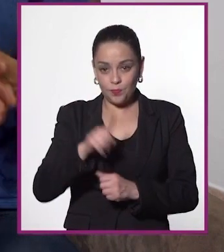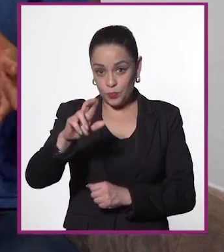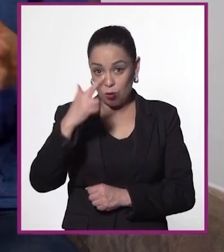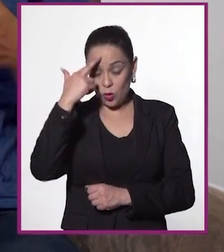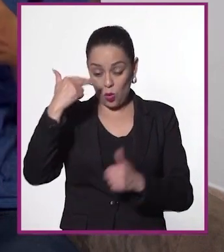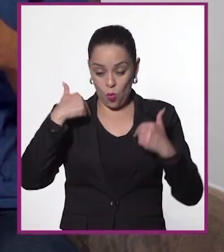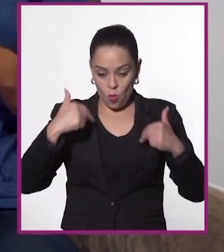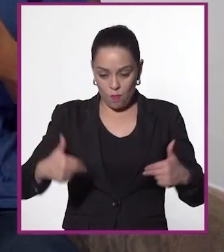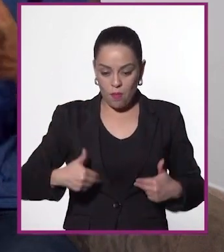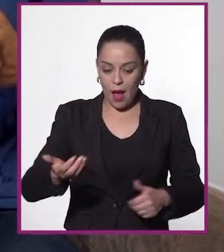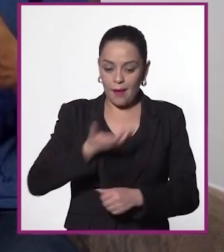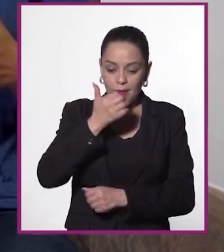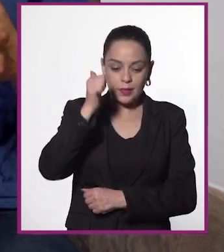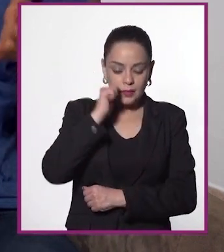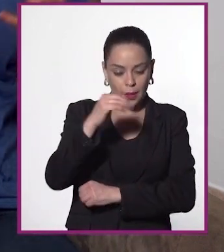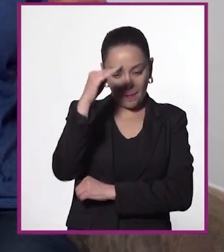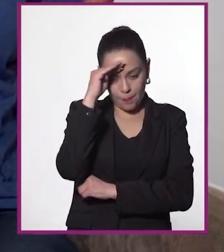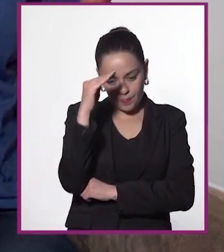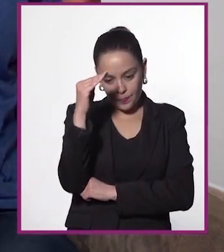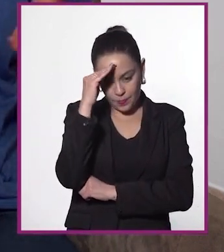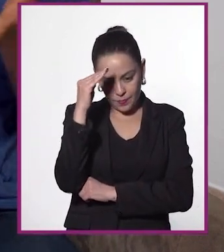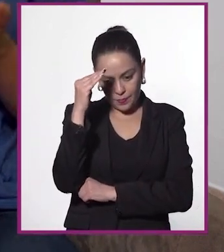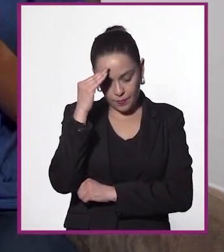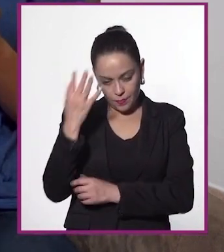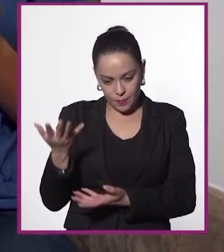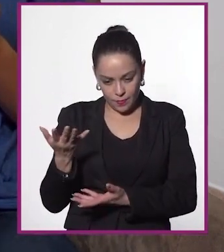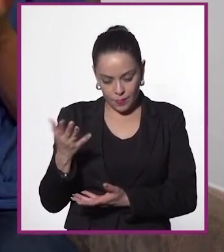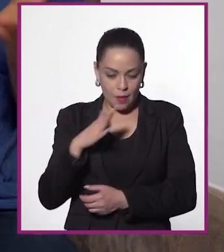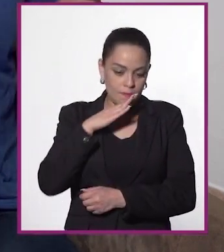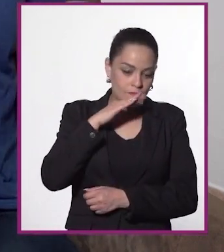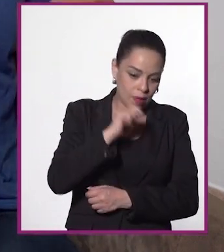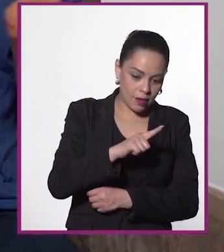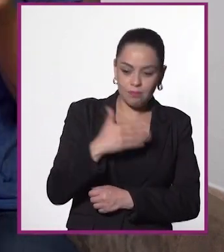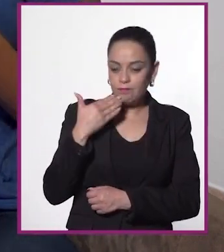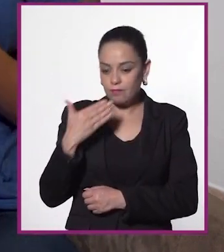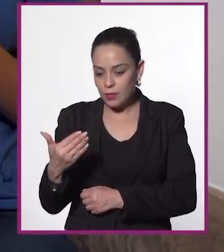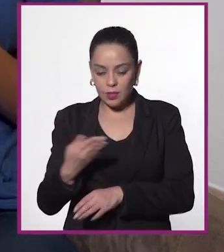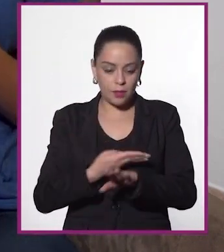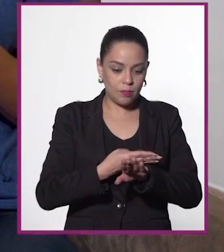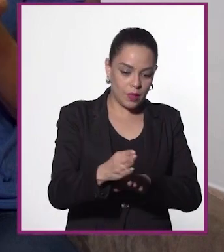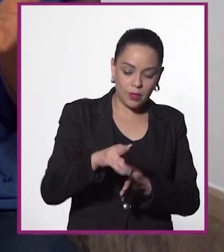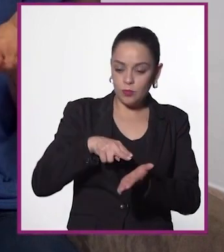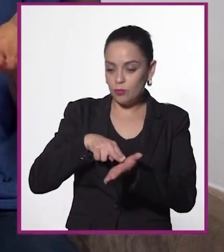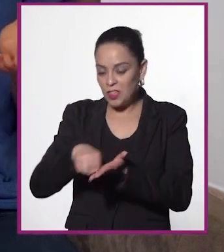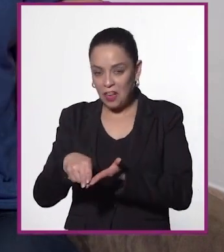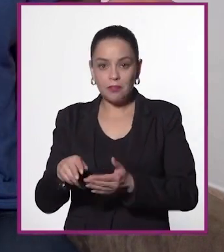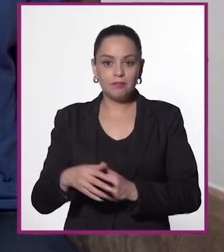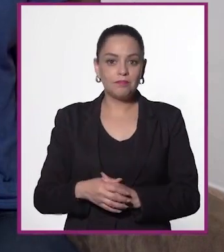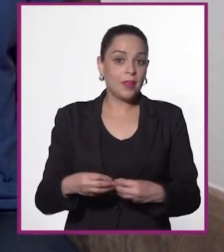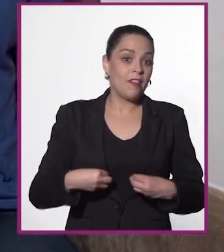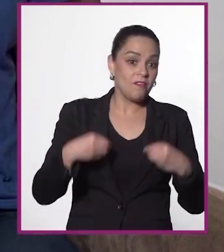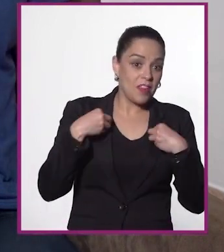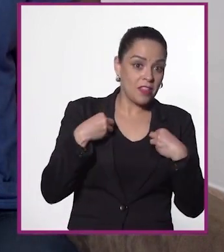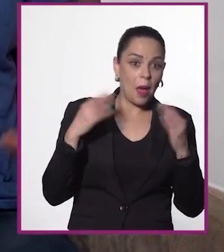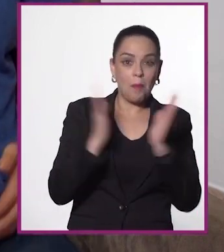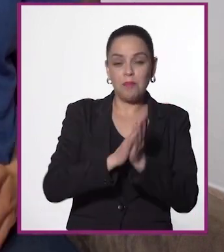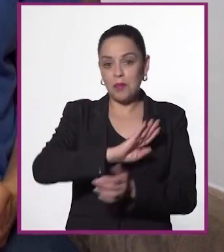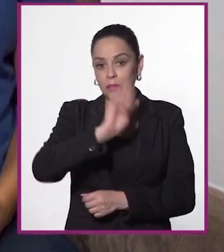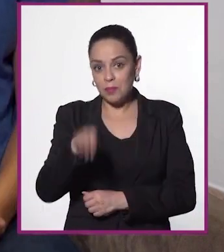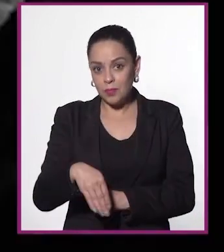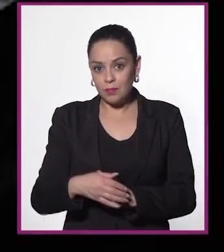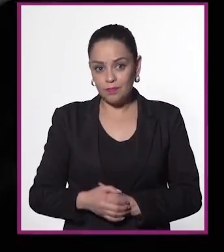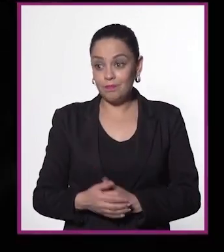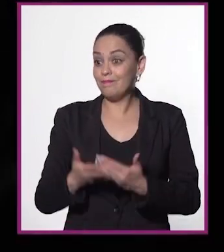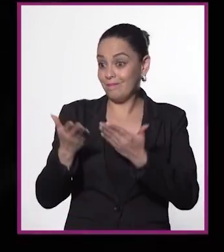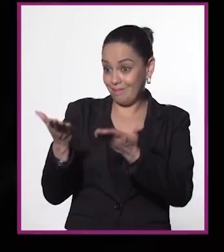está acostumbrado a pensar en opuestos, bien y mal, blanco y negro, vida y muerte.